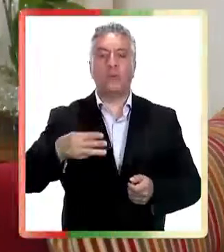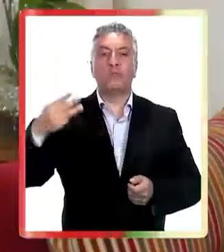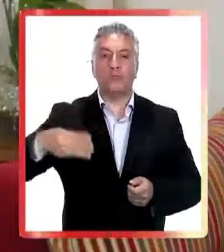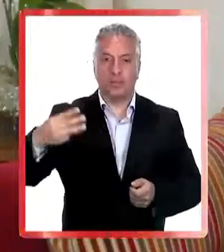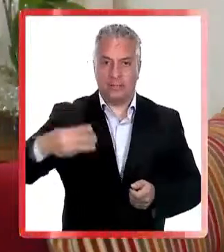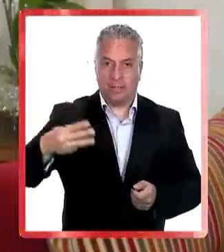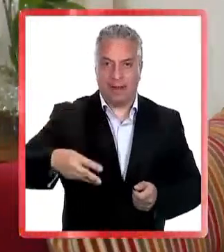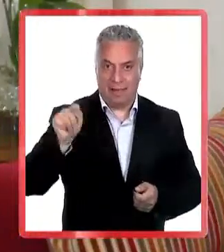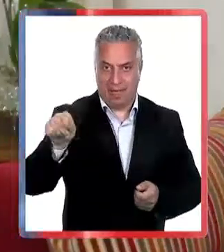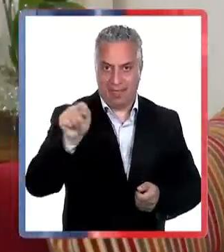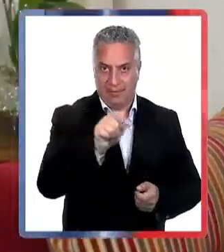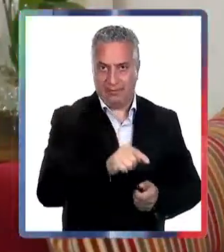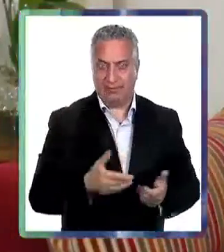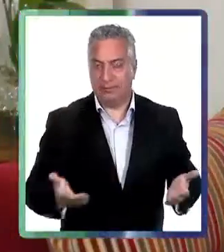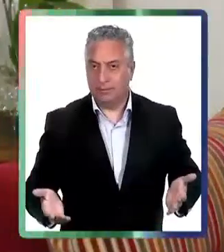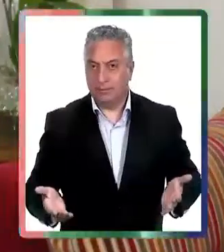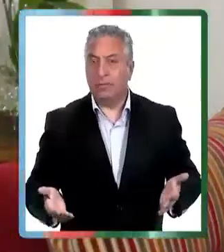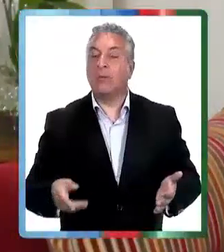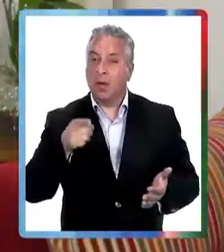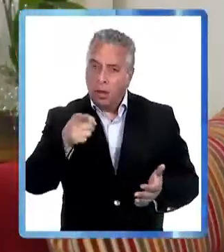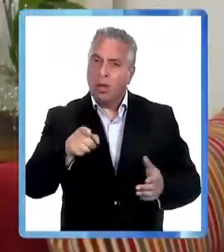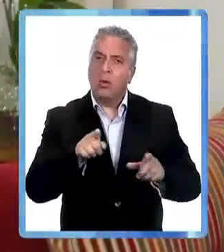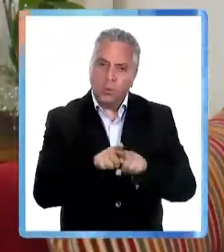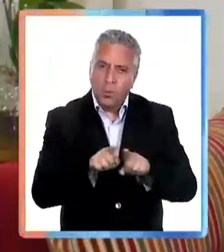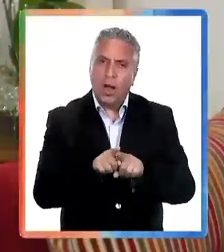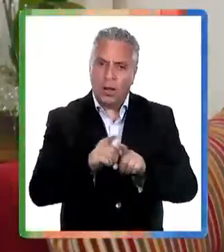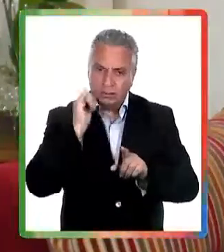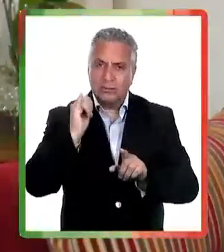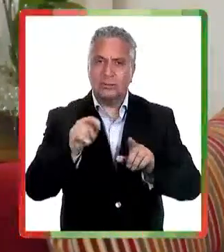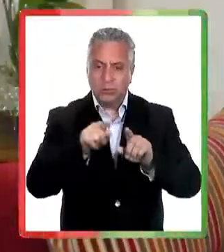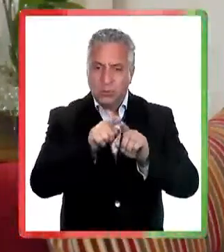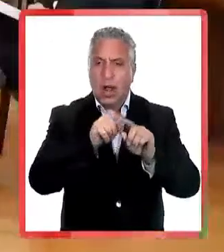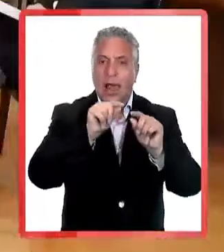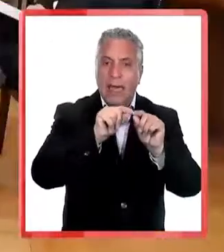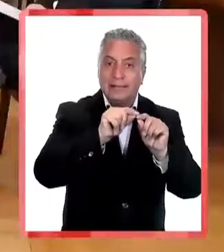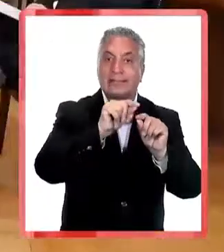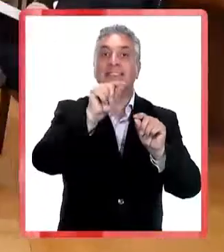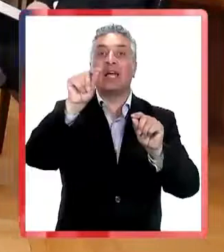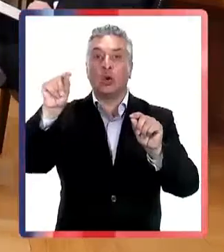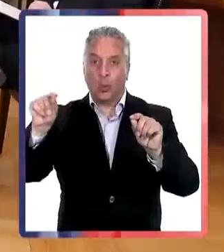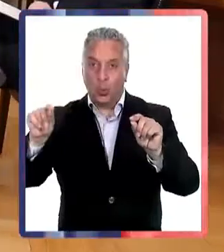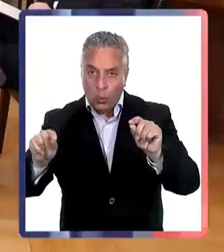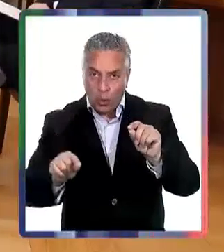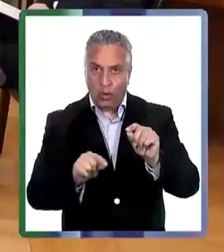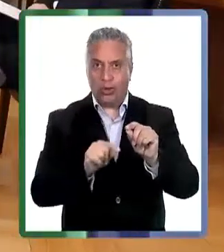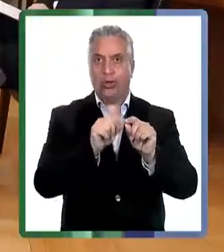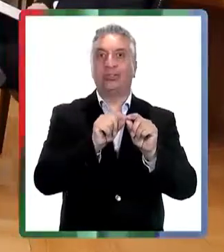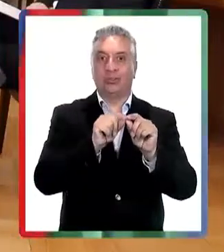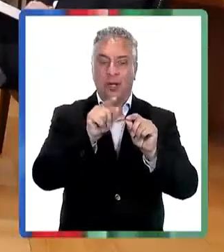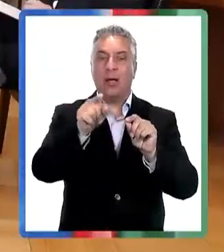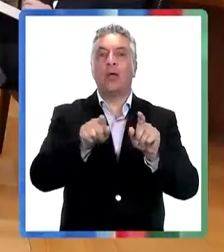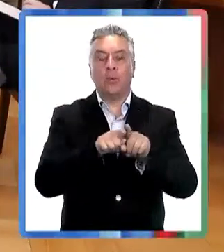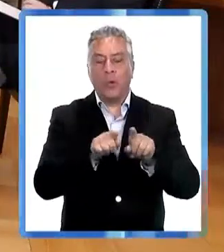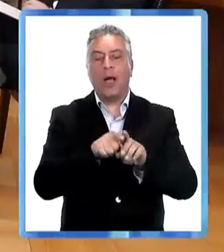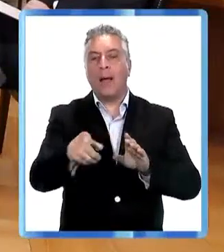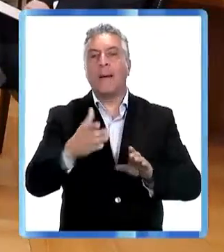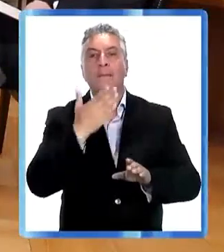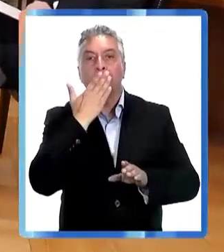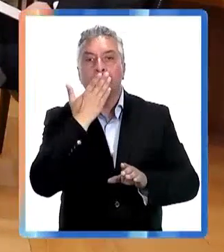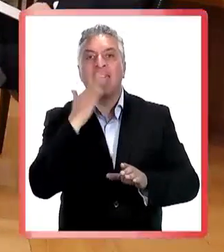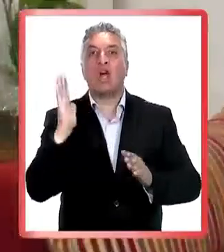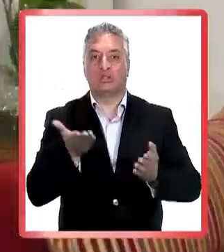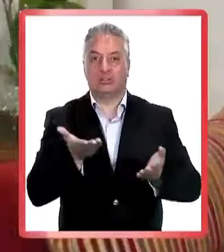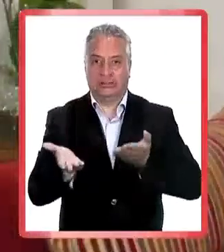en municipalidades. Entonces va a haber como un círculo, digamos, que va a permitir